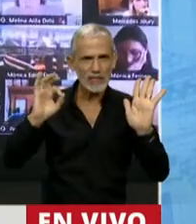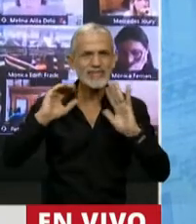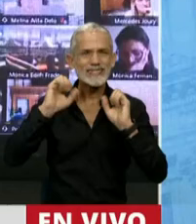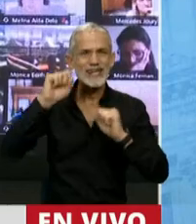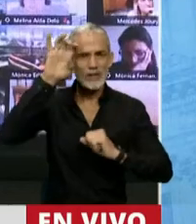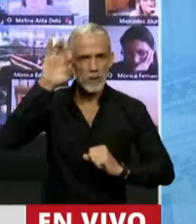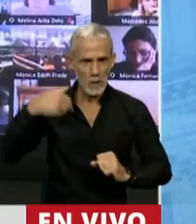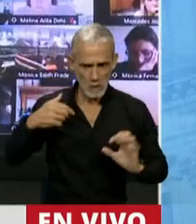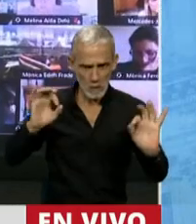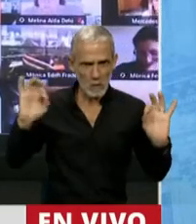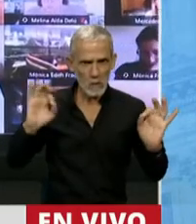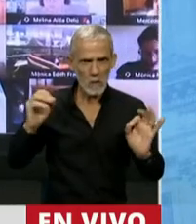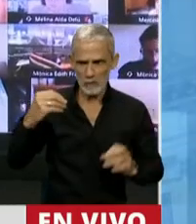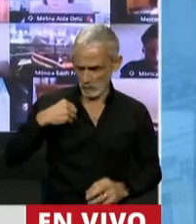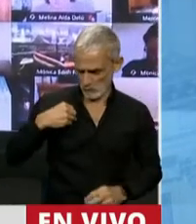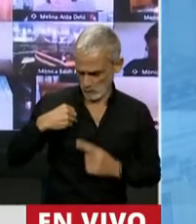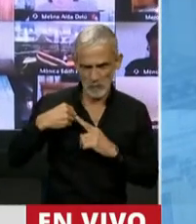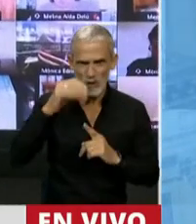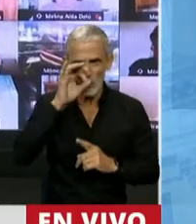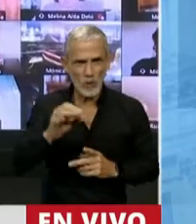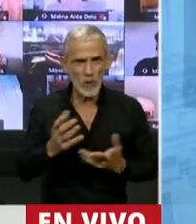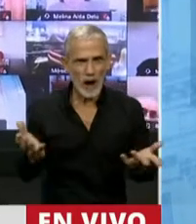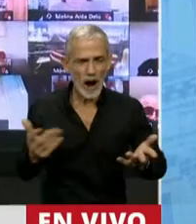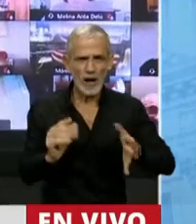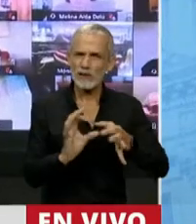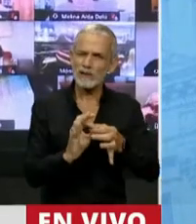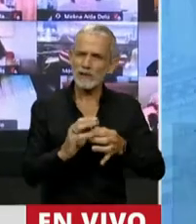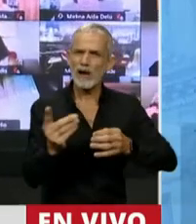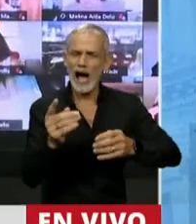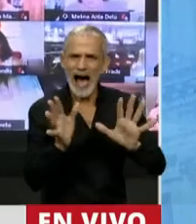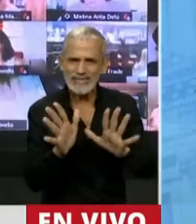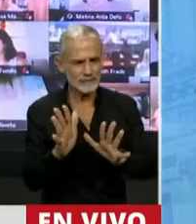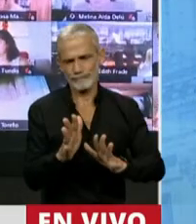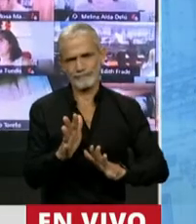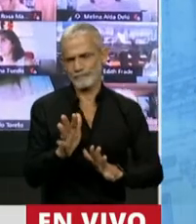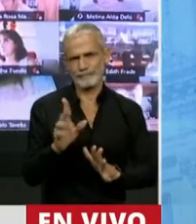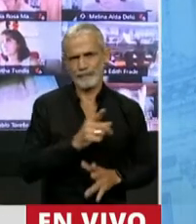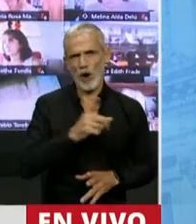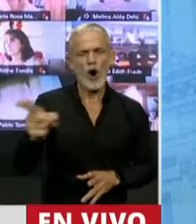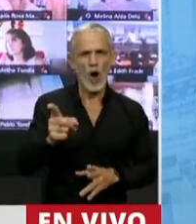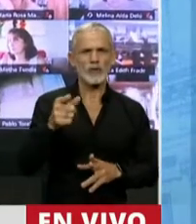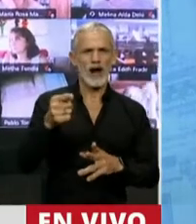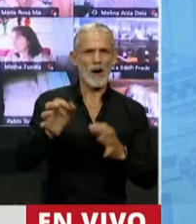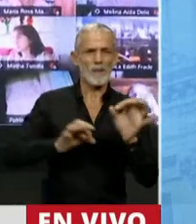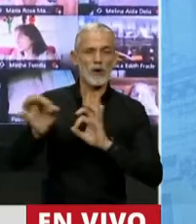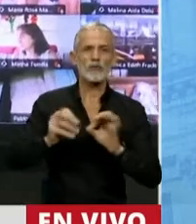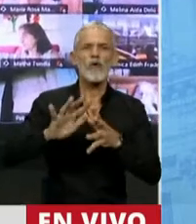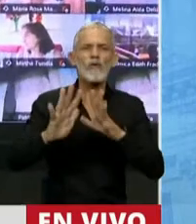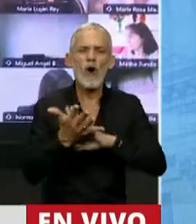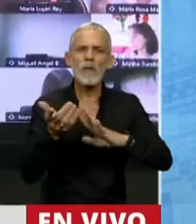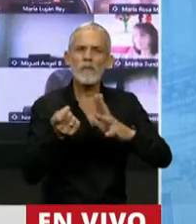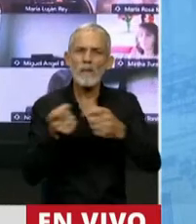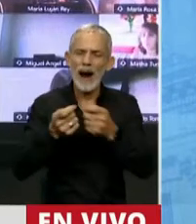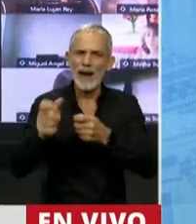ya que no han sido consultadas no son vinculantes y se han manifestado en contra de la manera en la cual